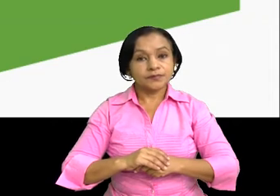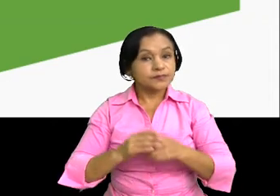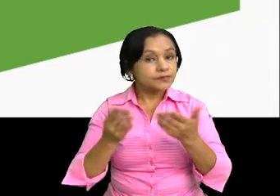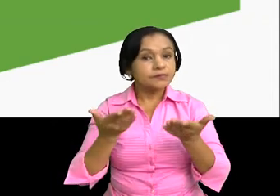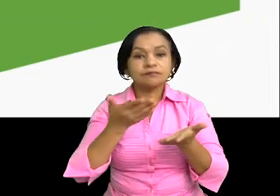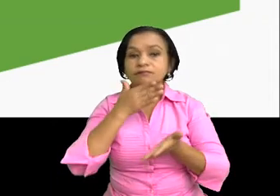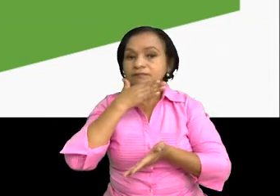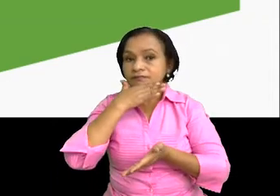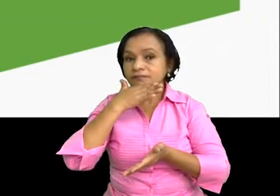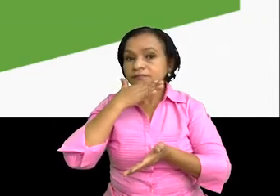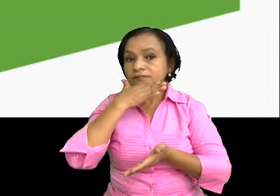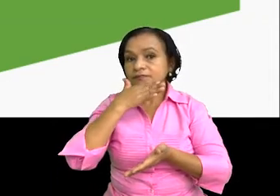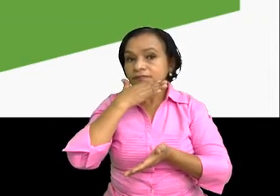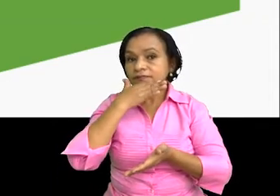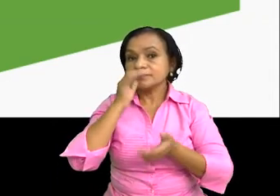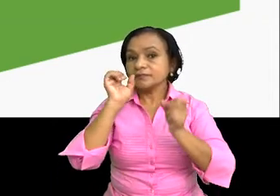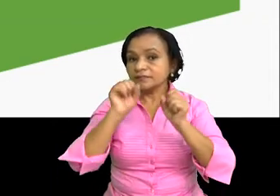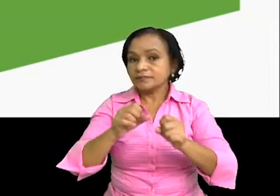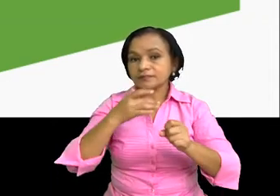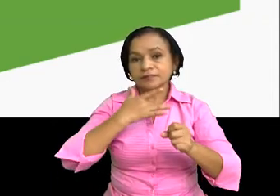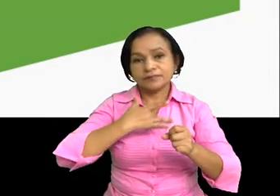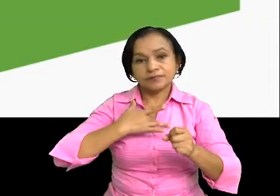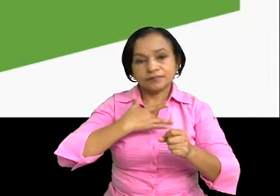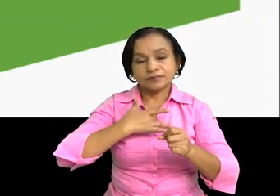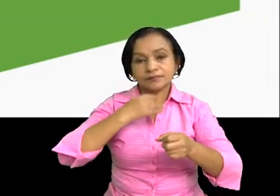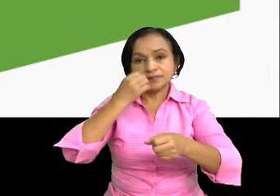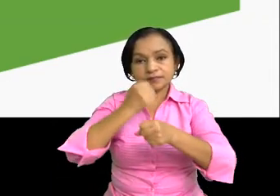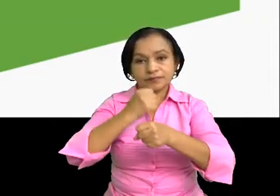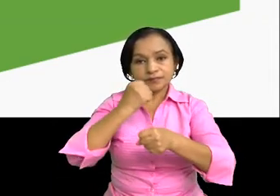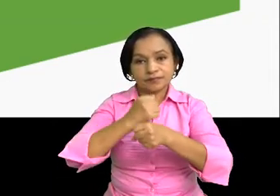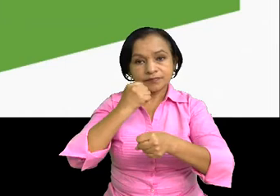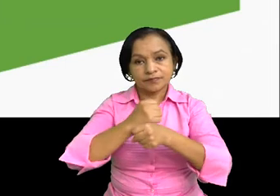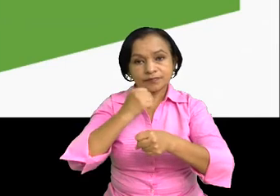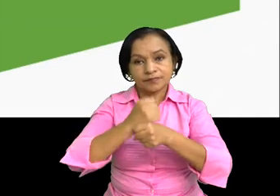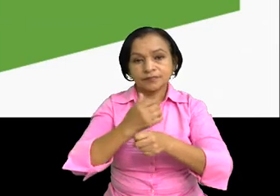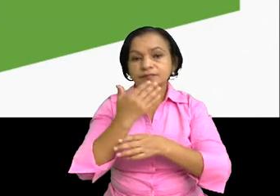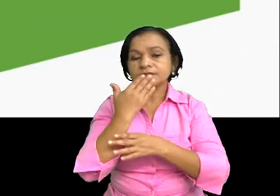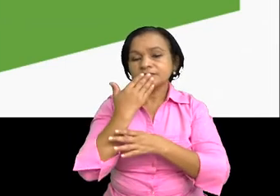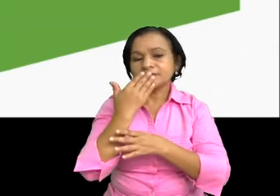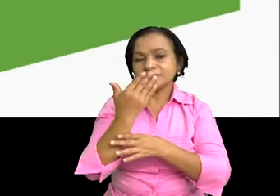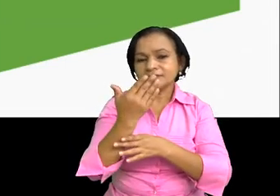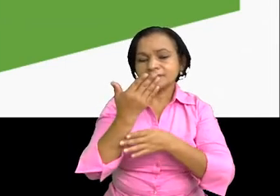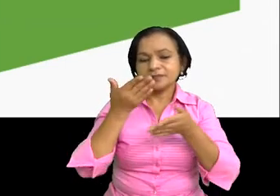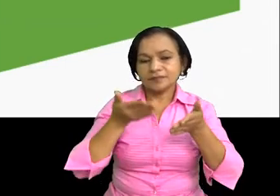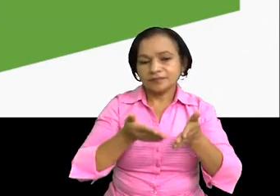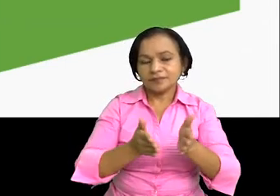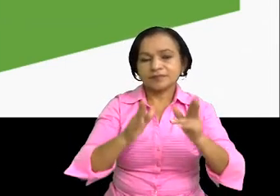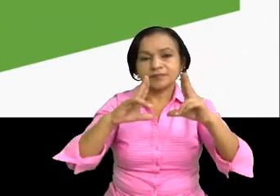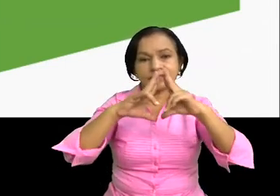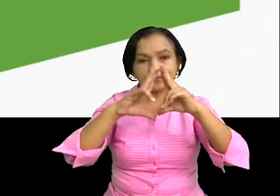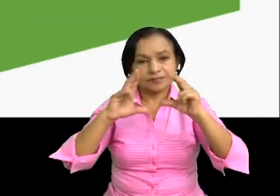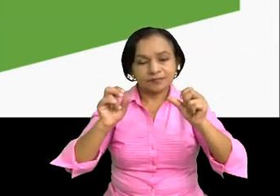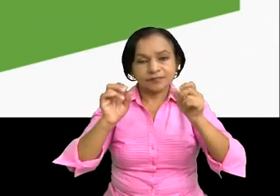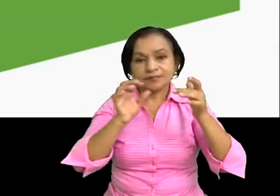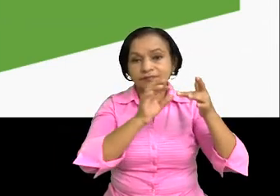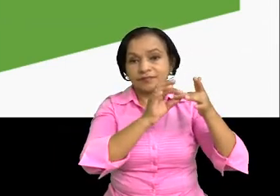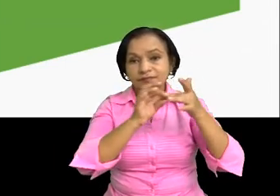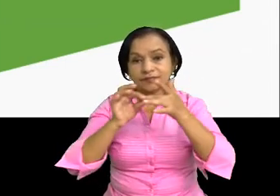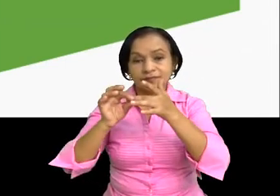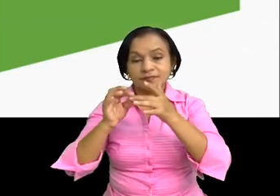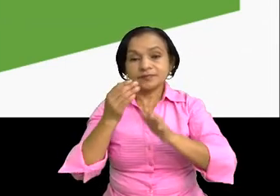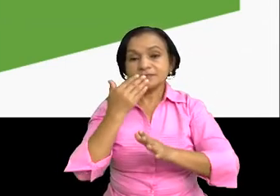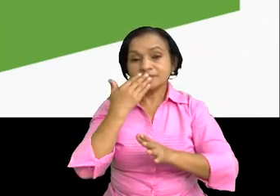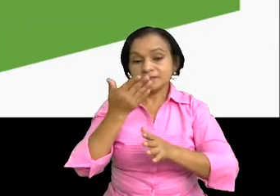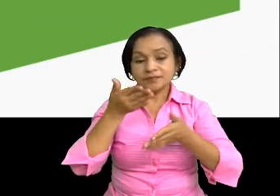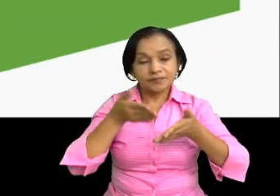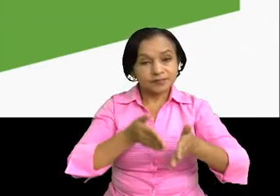compleja. Claro. Y va a meritar un esfuerzo de los buenos hijos de Nicaragua, un esfuerzo extraordinario de los buenos hijos